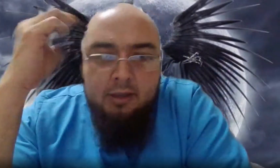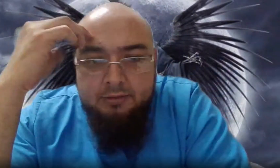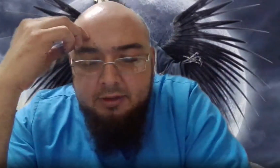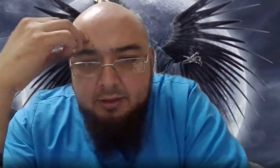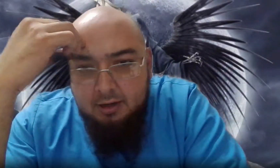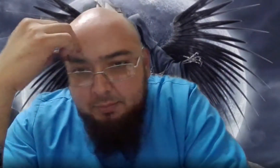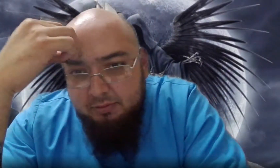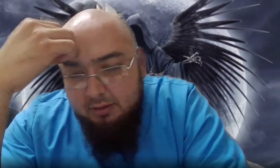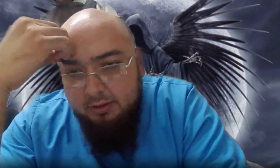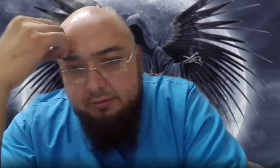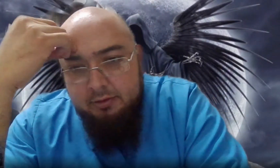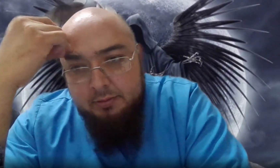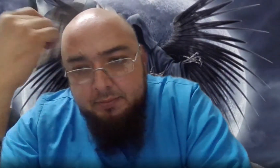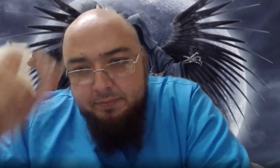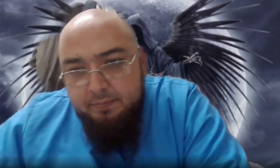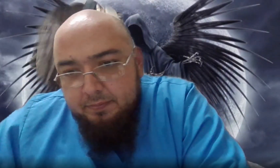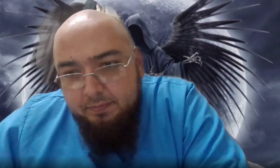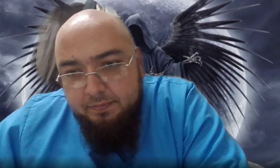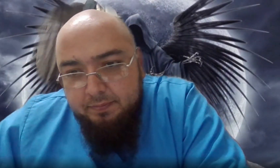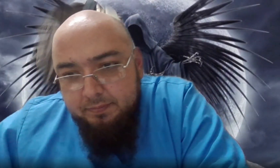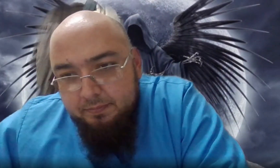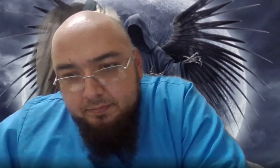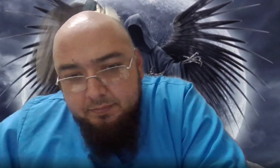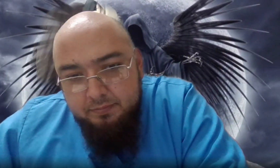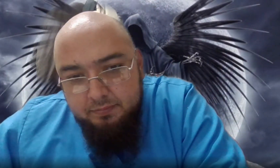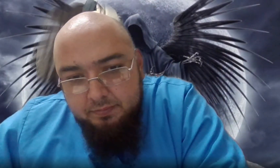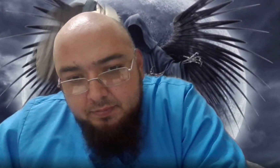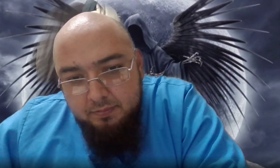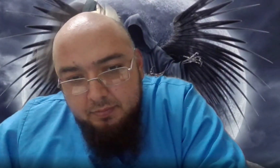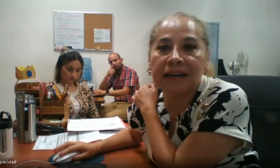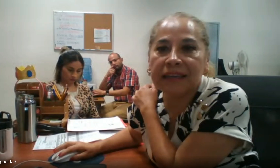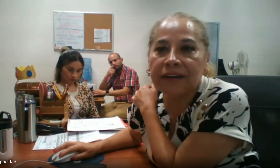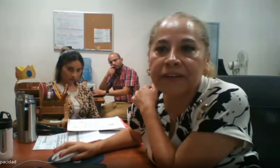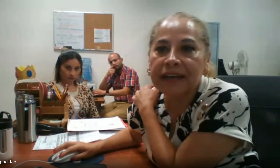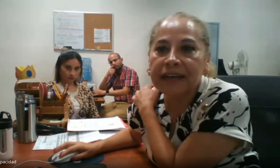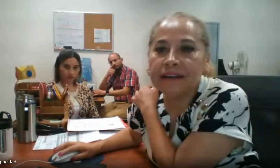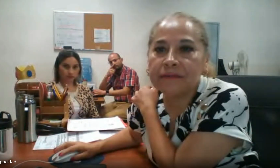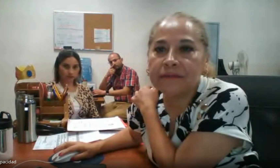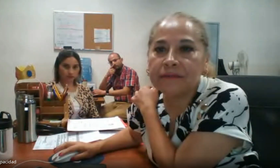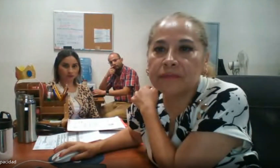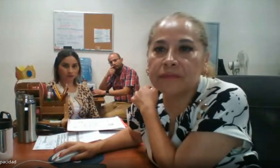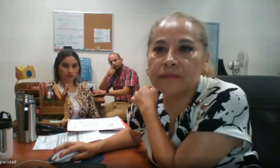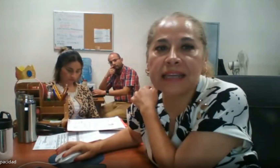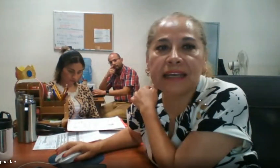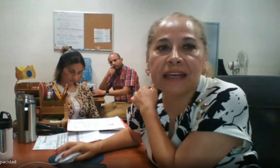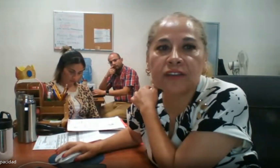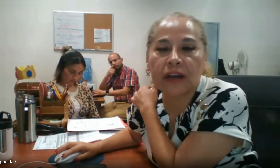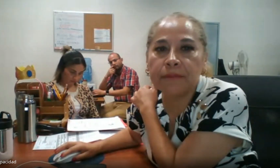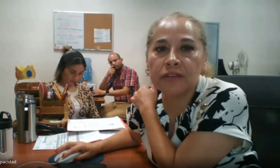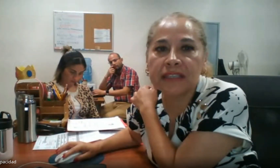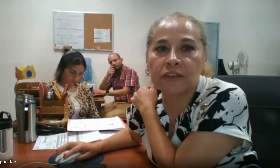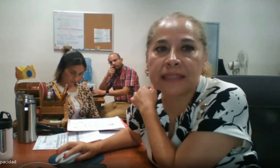No te deja acceder a la prevaloración. ¿no les permite? Ay, ahorita